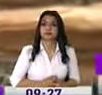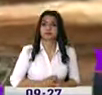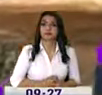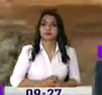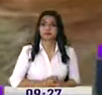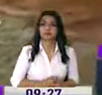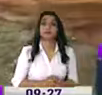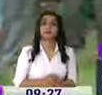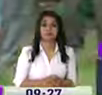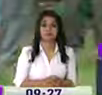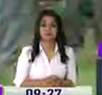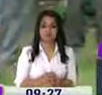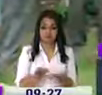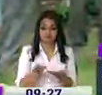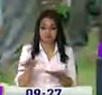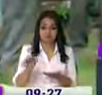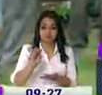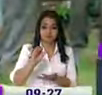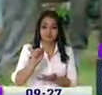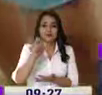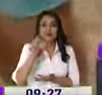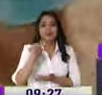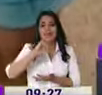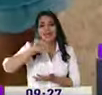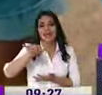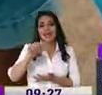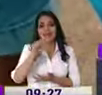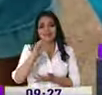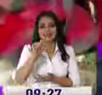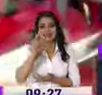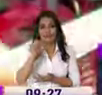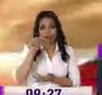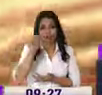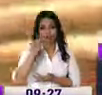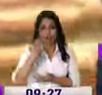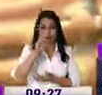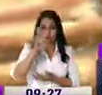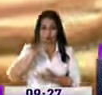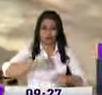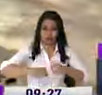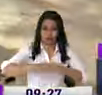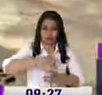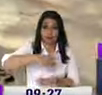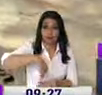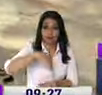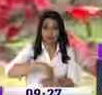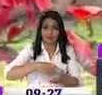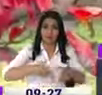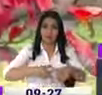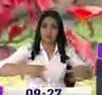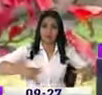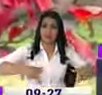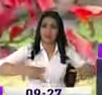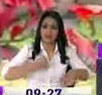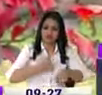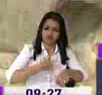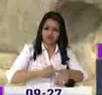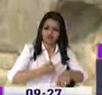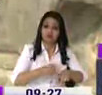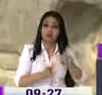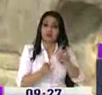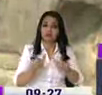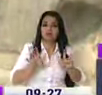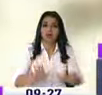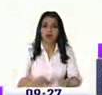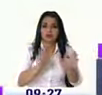En San Jacinto de la Mocora Grande, en el Cantón 24 de Mayo en Manabí, existe la madera petrificada. Así lo afirman varios